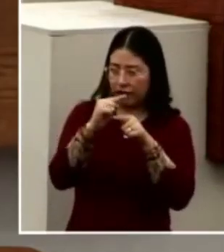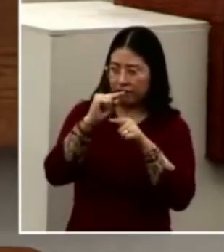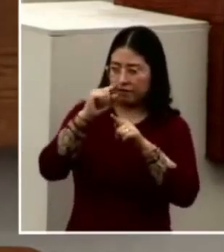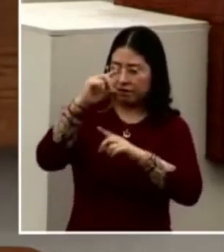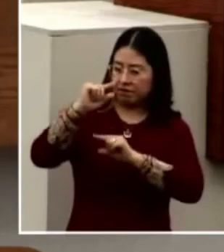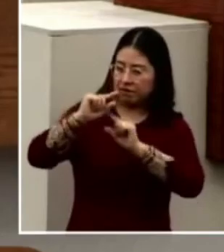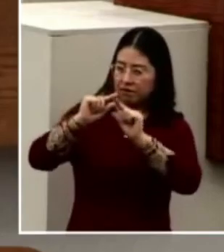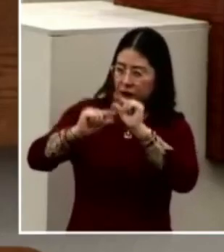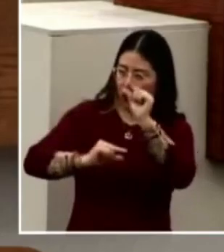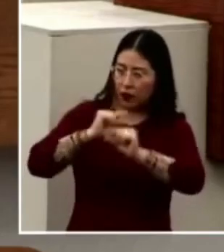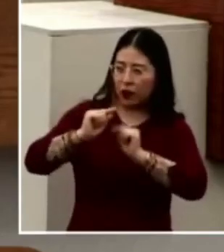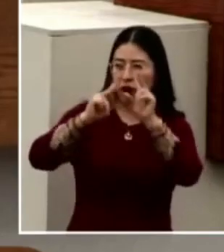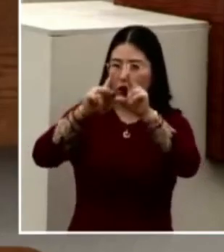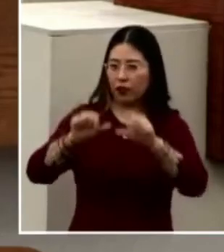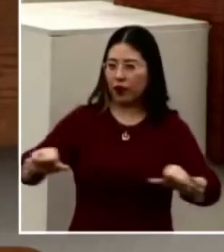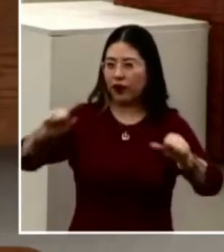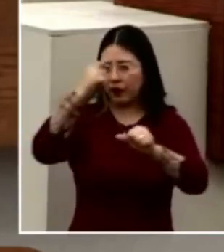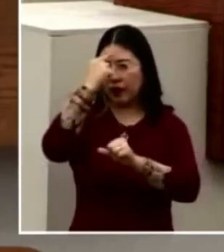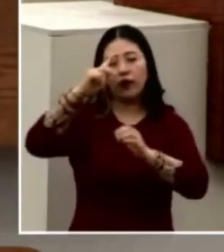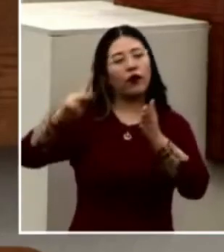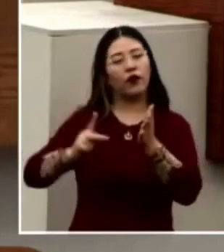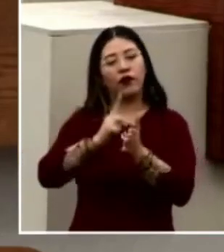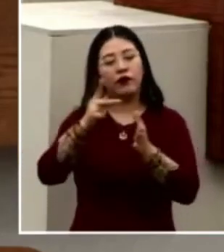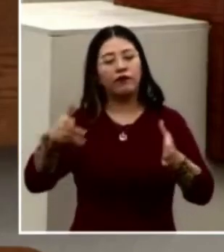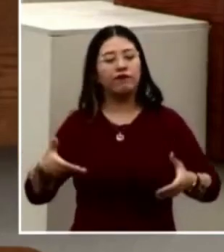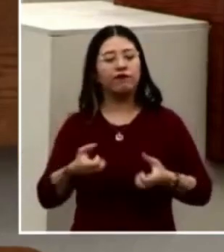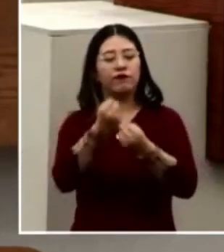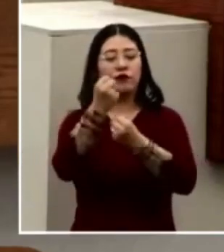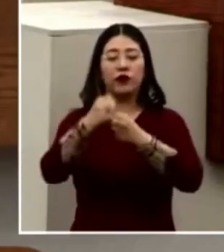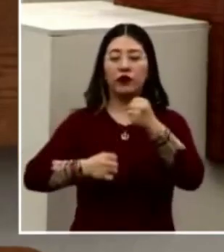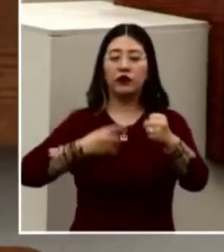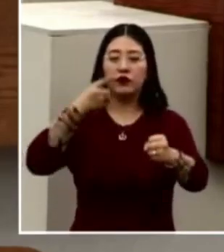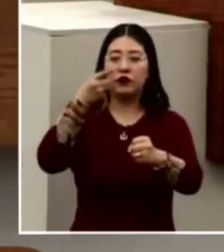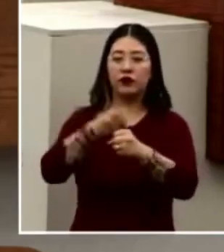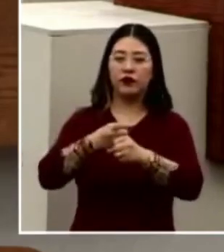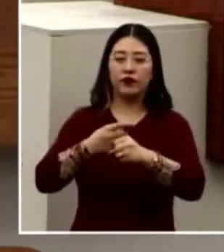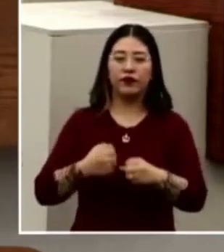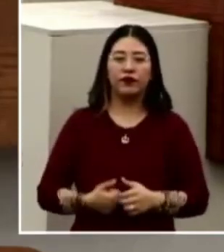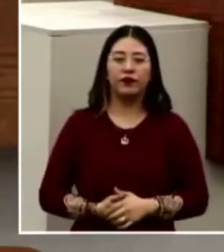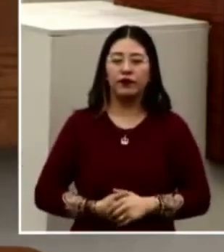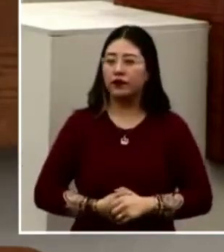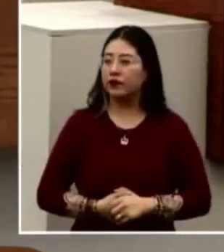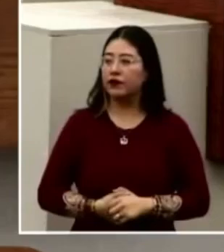paz, en recuperar la seguridad en el país.